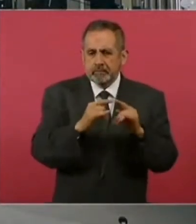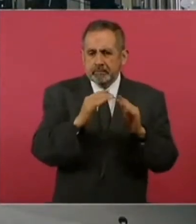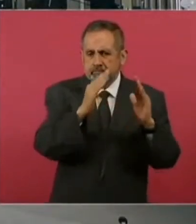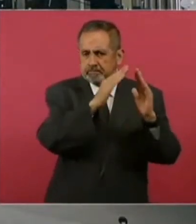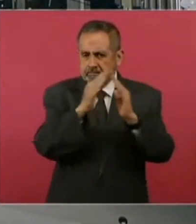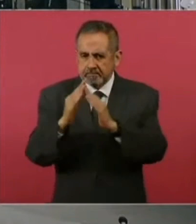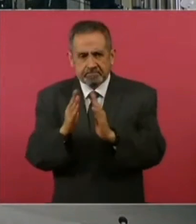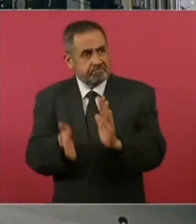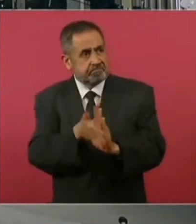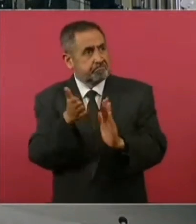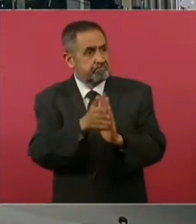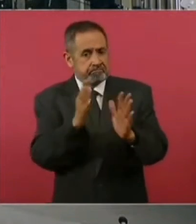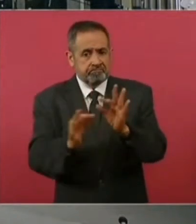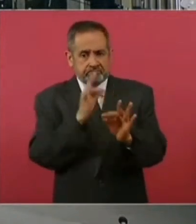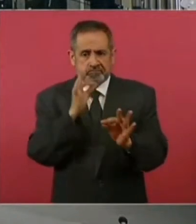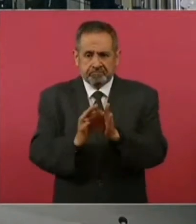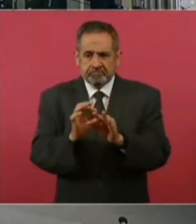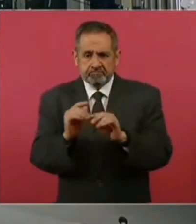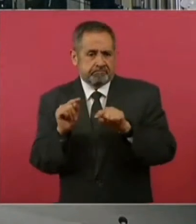construidos